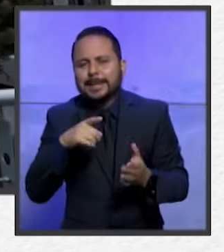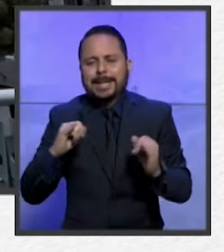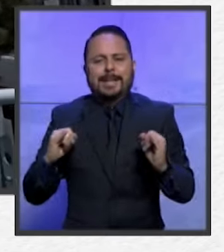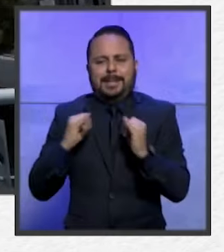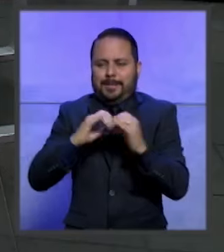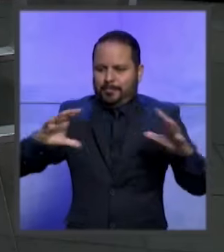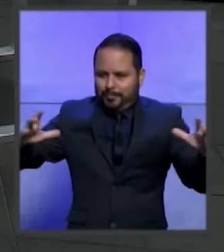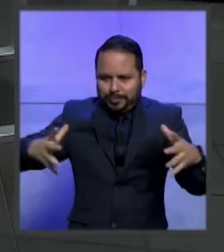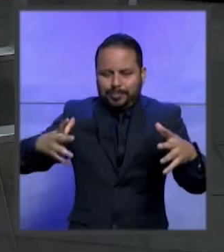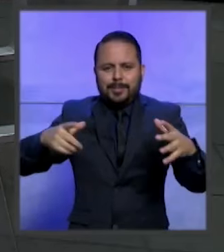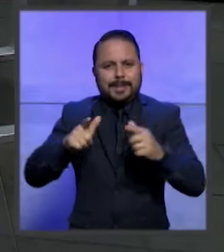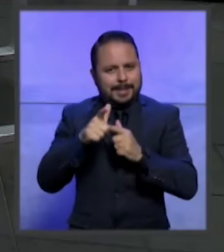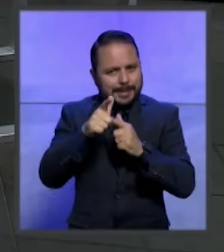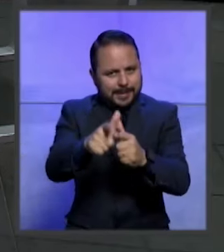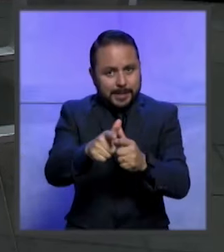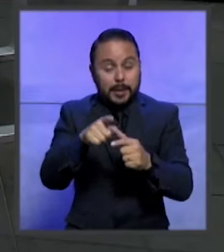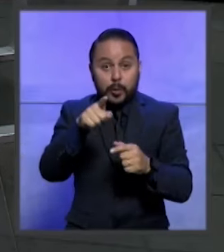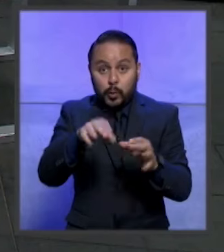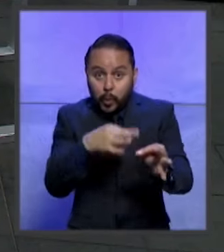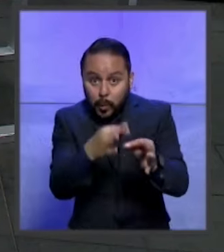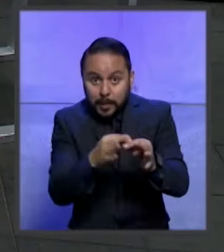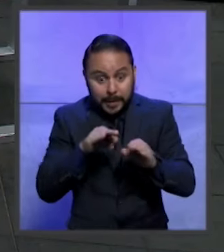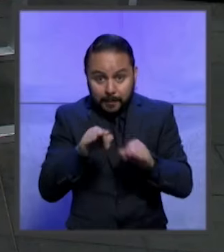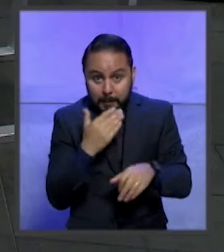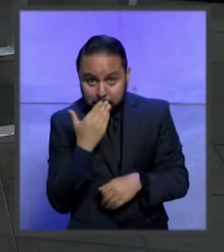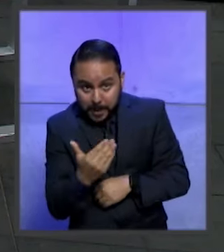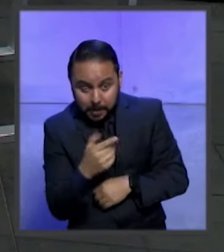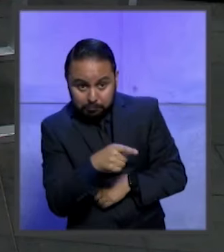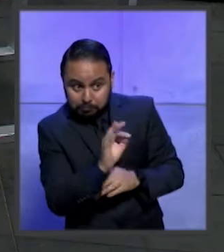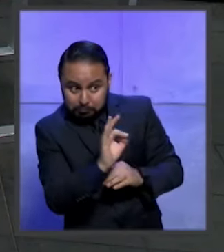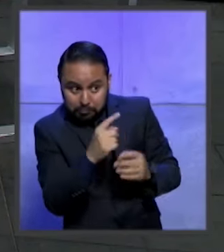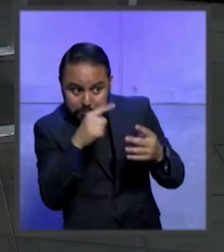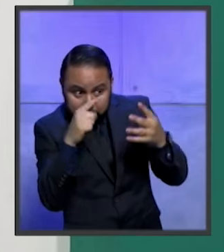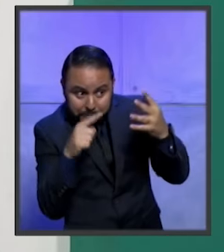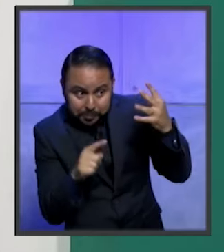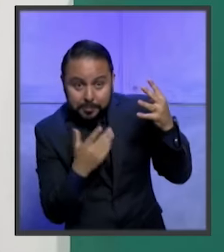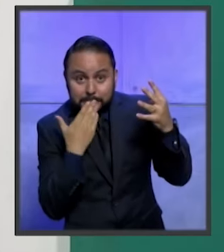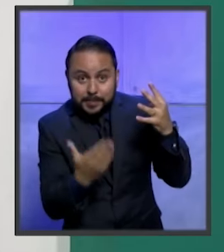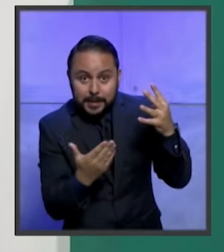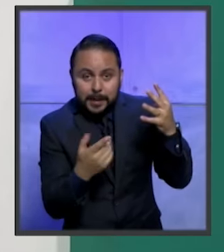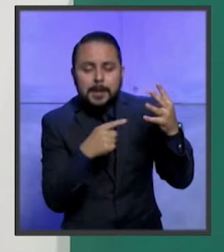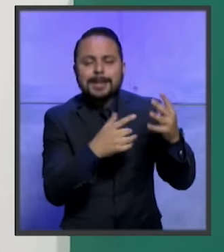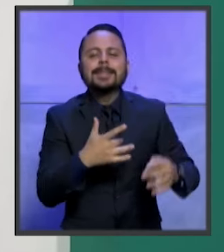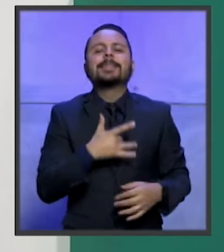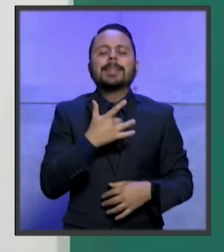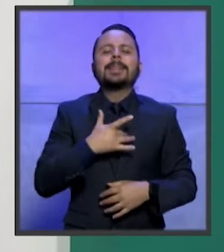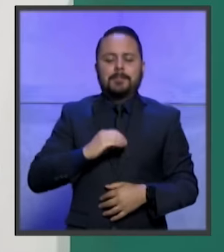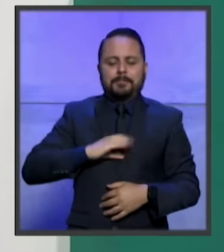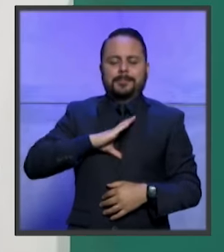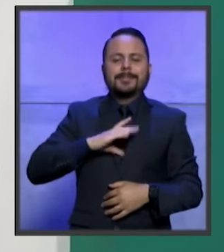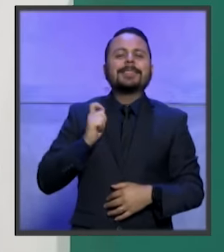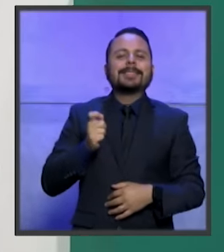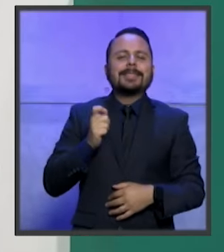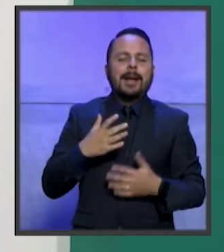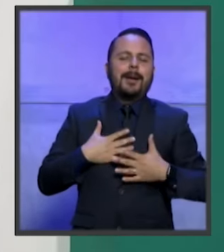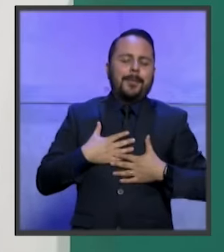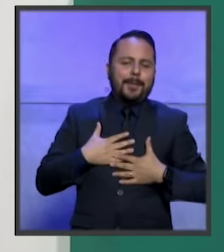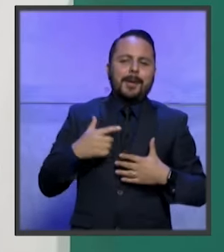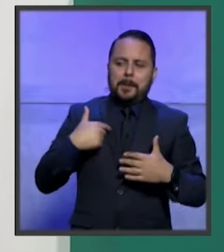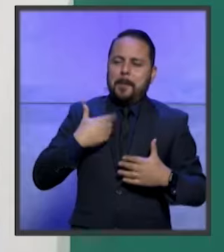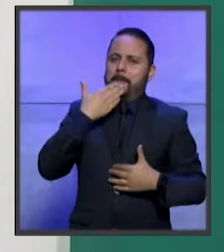institucionalidad tú cumples con tu trabajo y el las satisfacción que puedes tener es la